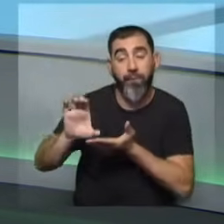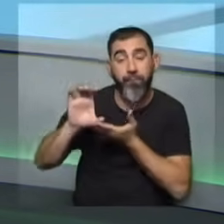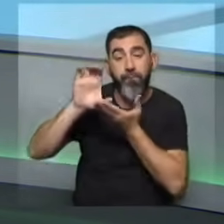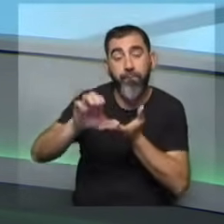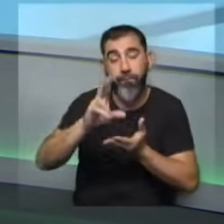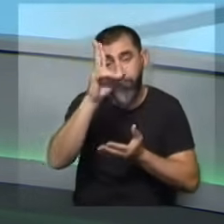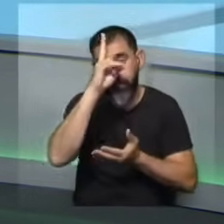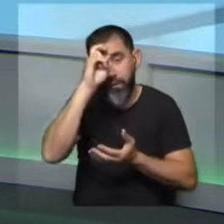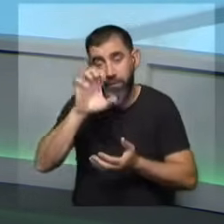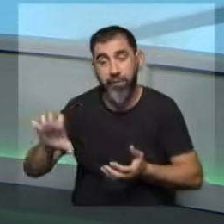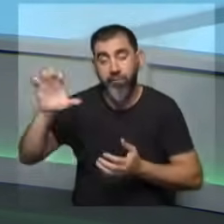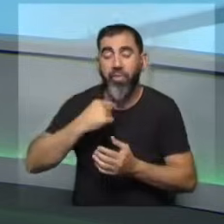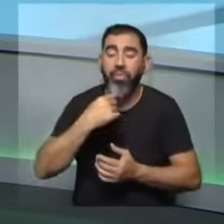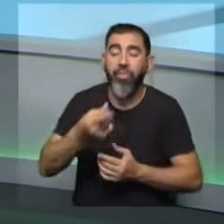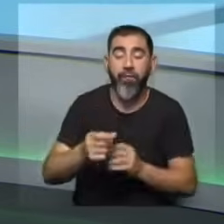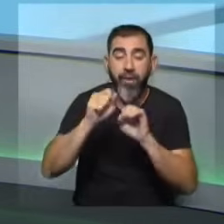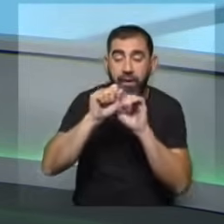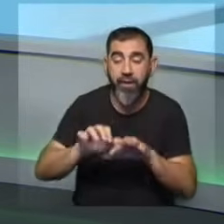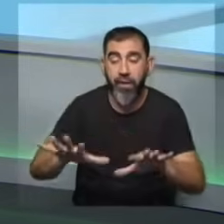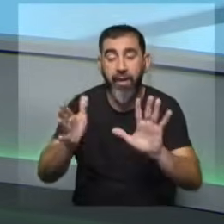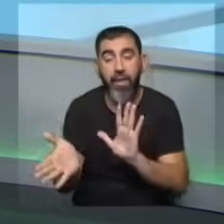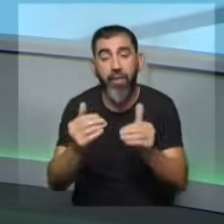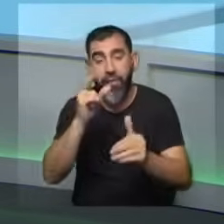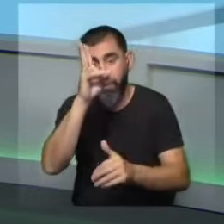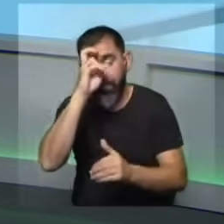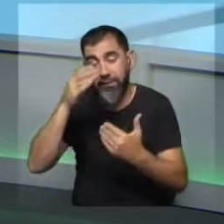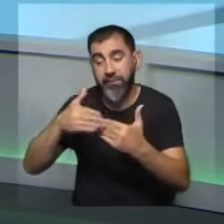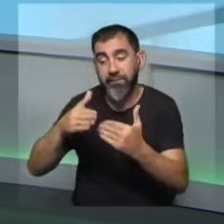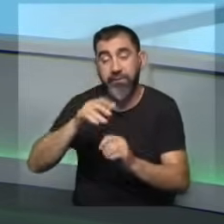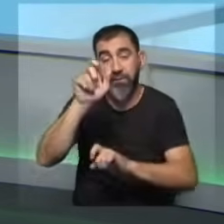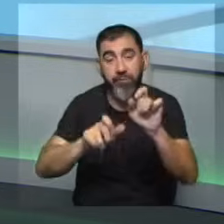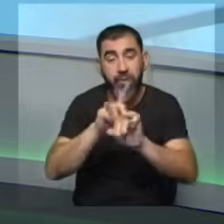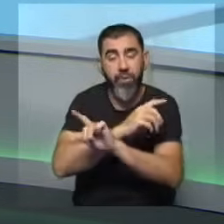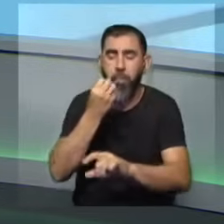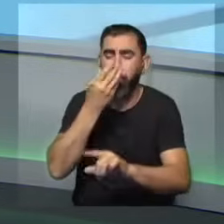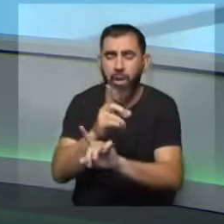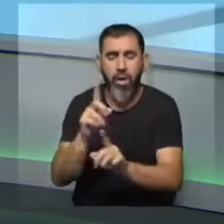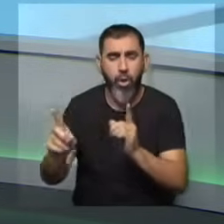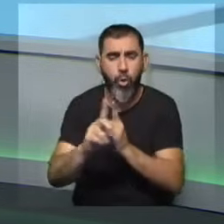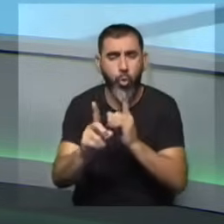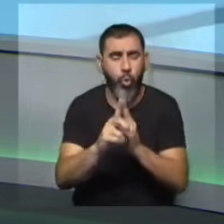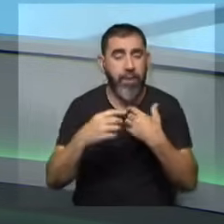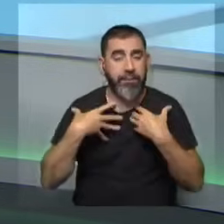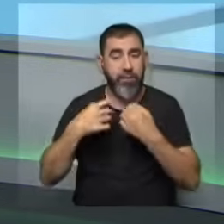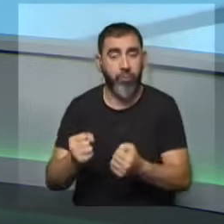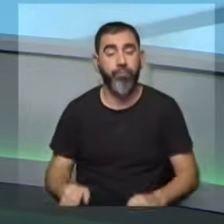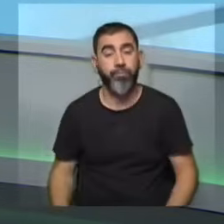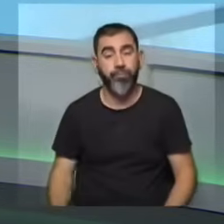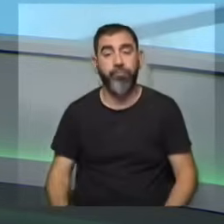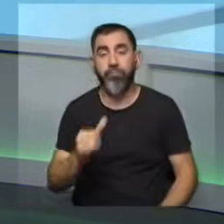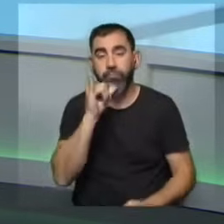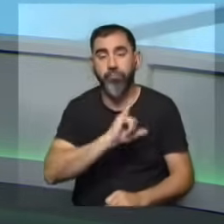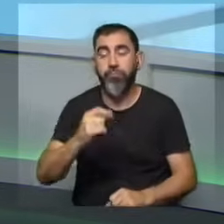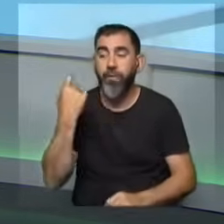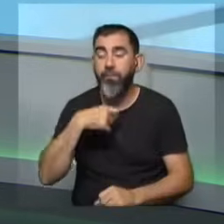en el hospital del Cerro debilita las redes de policlínica que están cerca de la gente y no mejora la atención en salud primaria denuncian